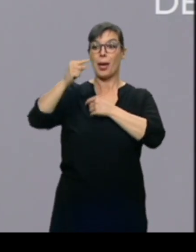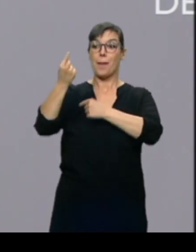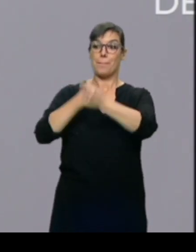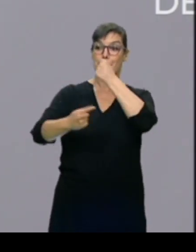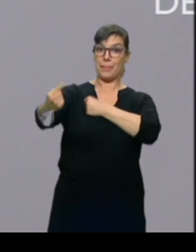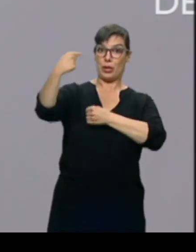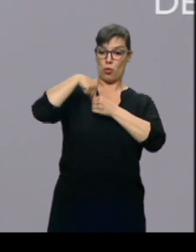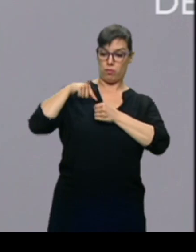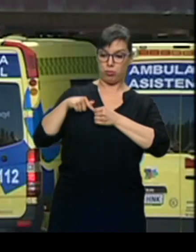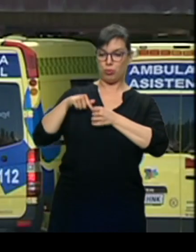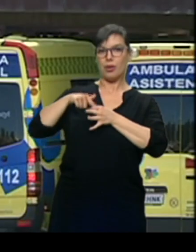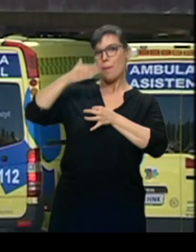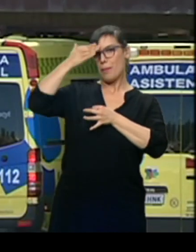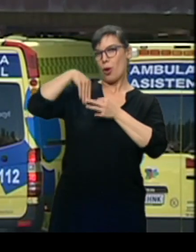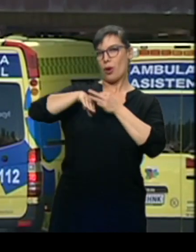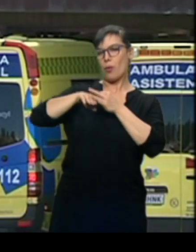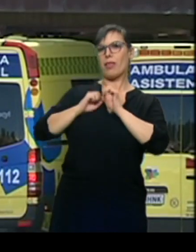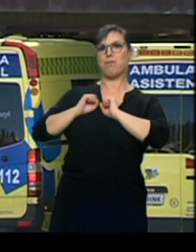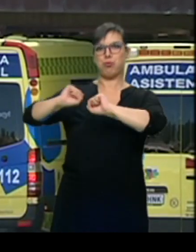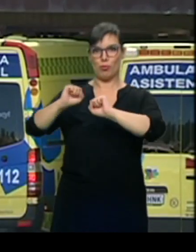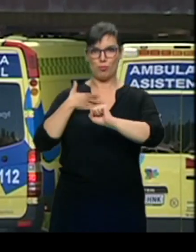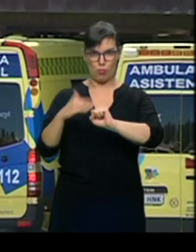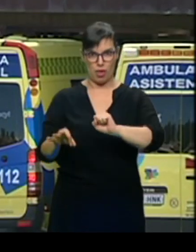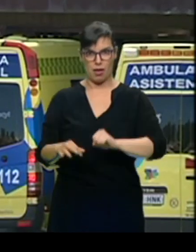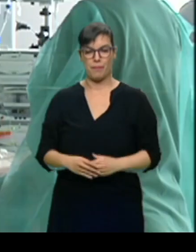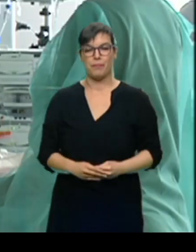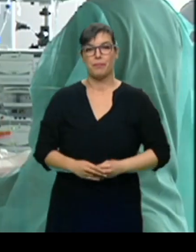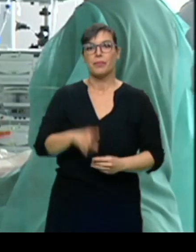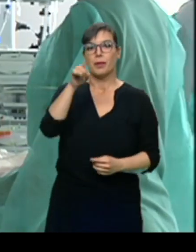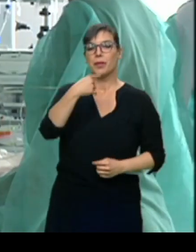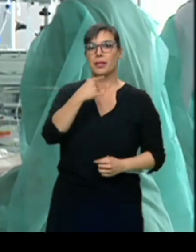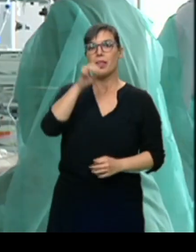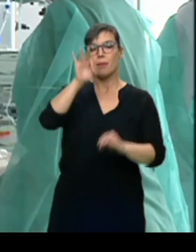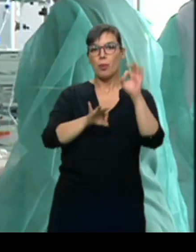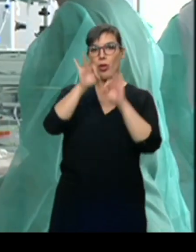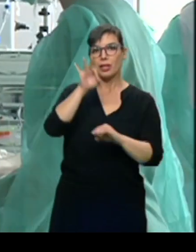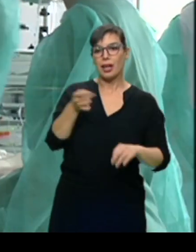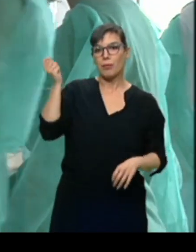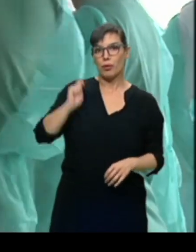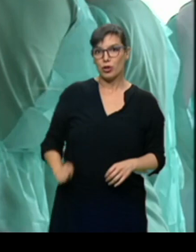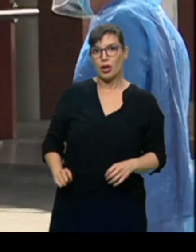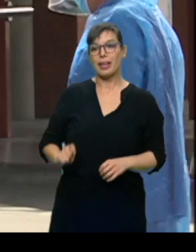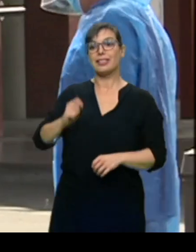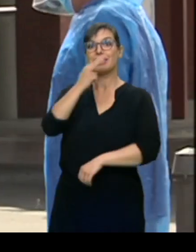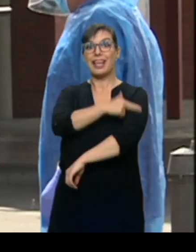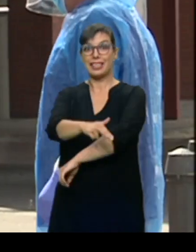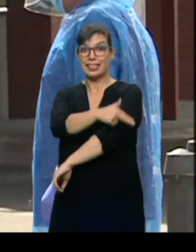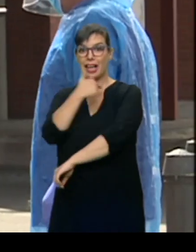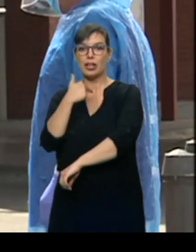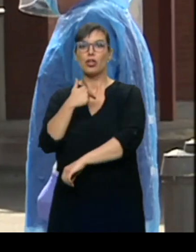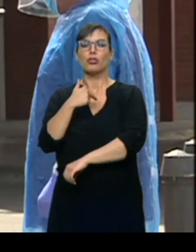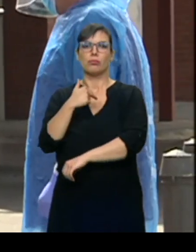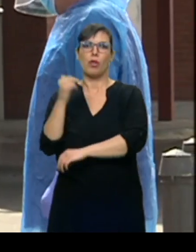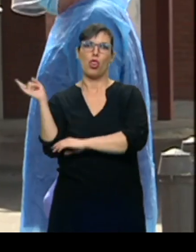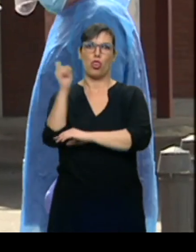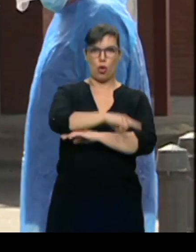anticuerpos necesarios para responder. El estudio también revela que la tasa de contagio entre sanitarios es el doble que en la población general, el 10%